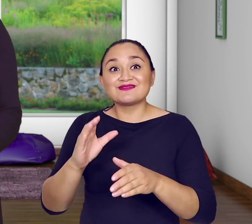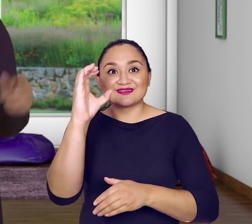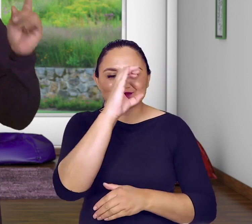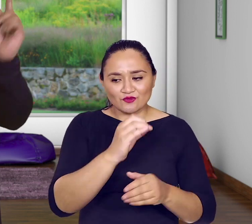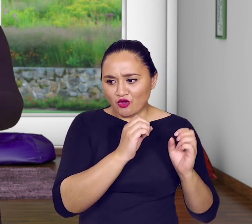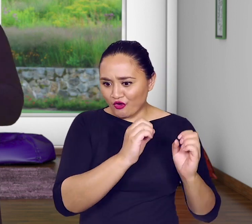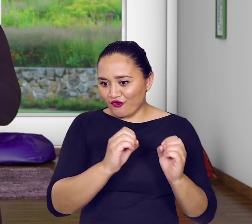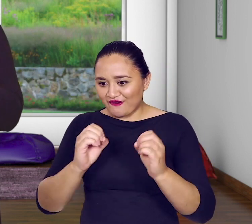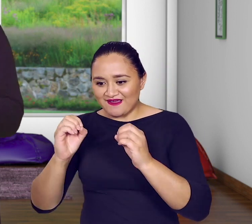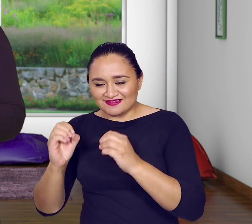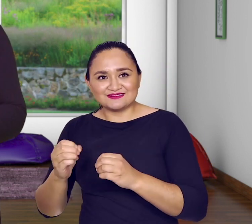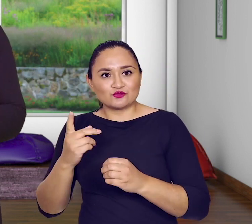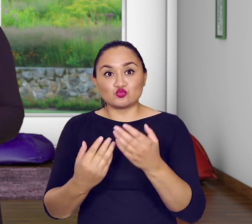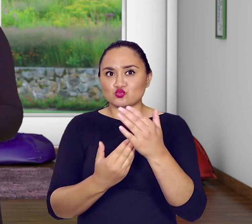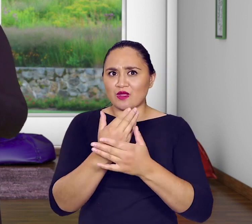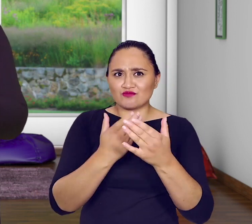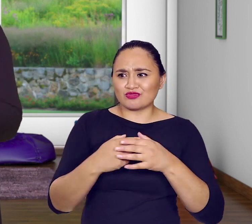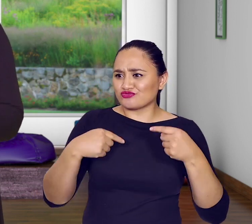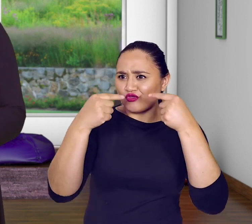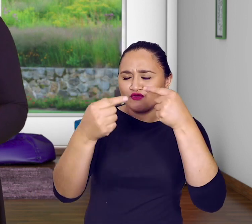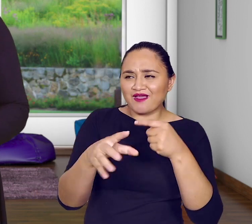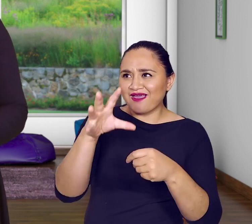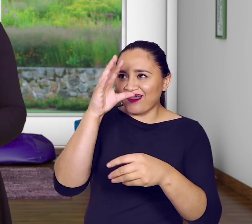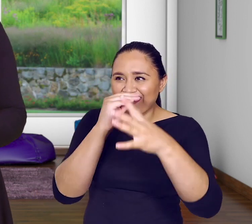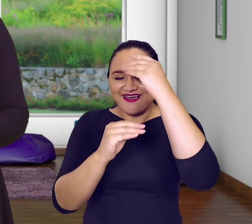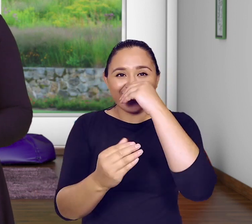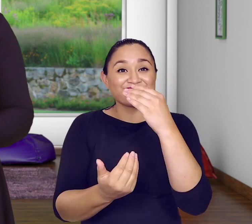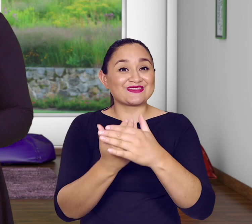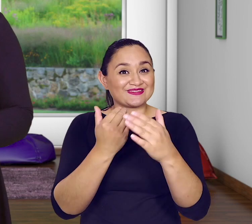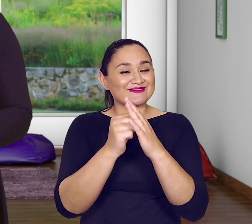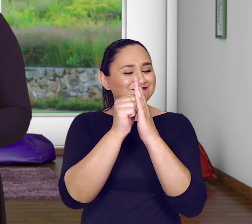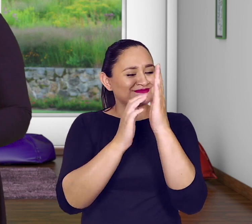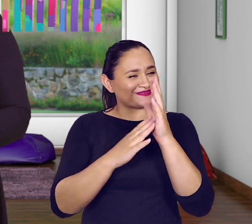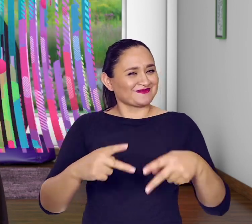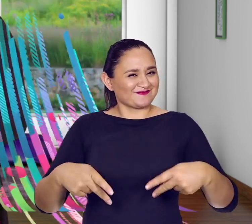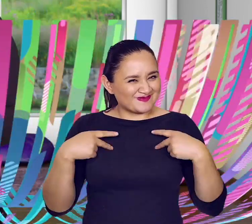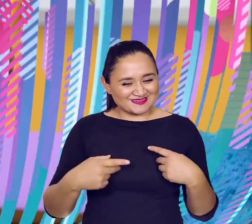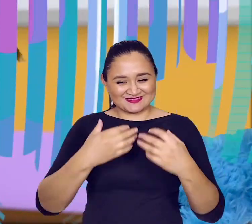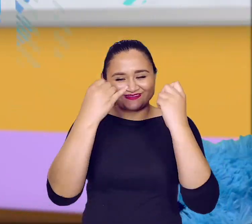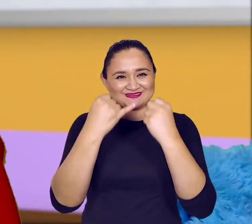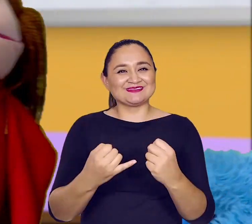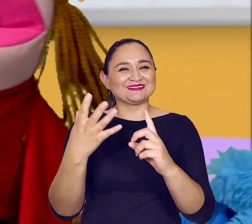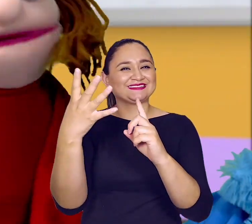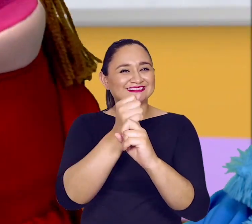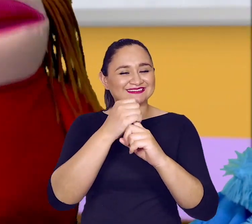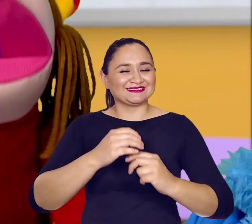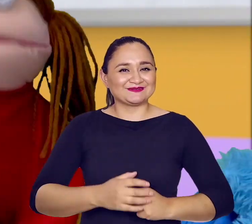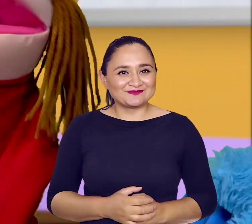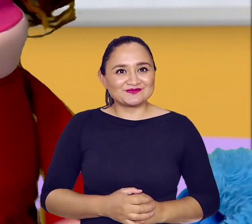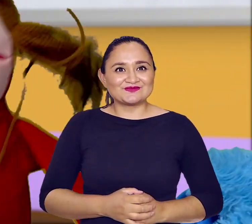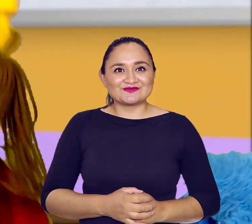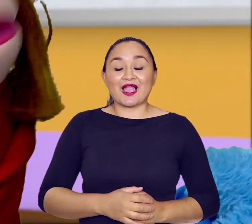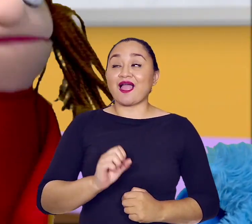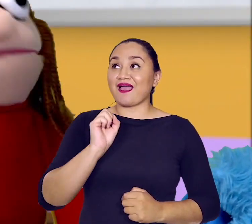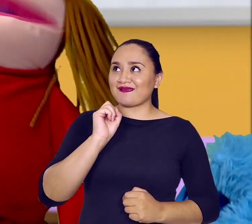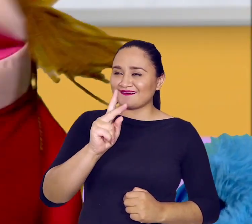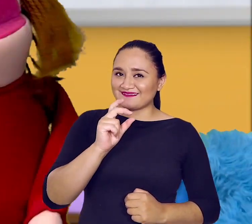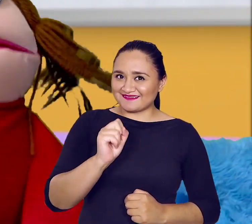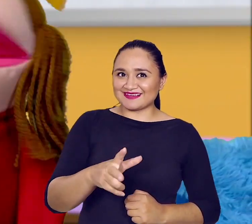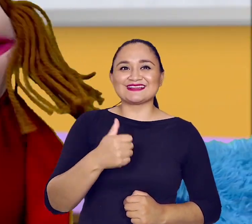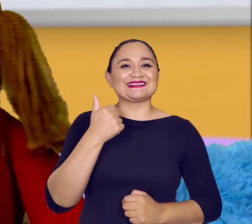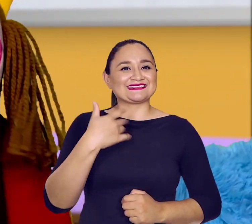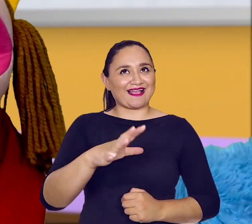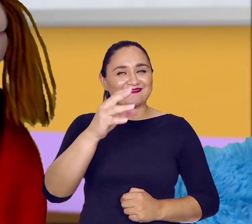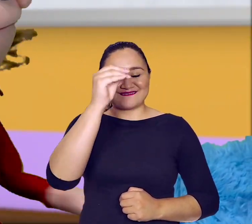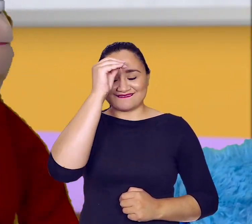organizarte proponte aprender algo nuevo cada día y persigue tu proyecto de vida qué bueno y entendí lo que es